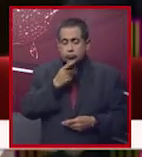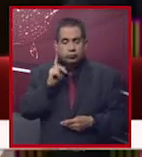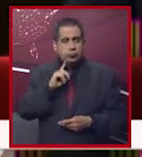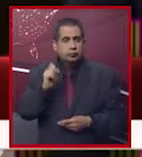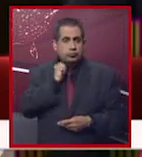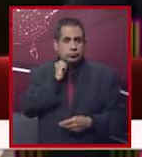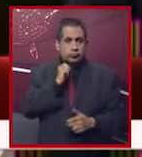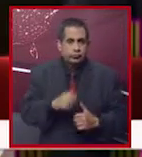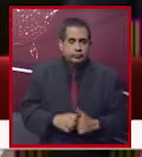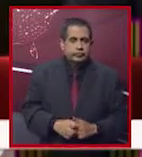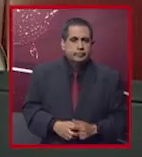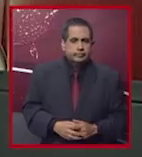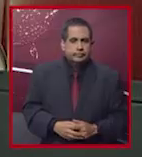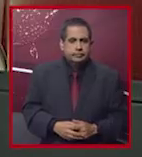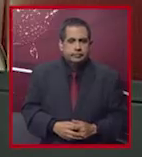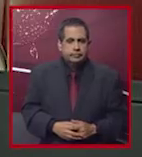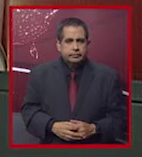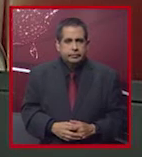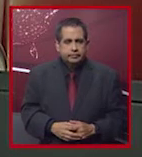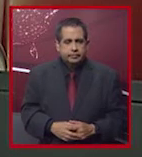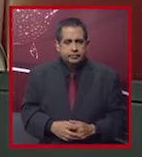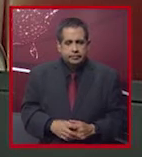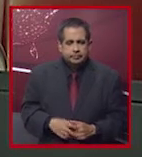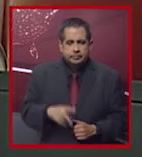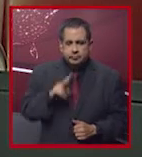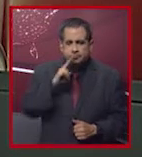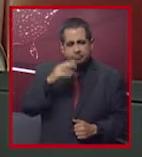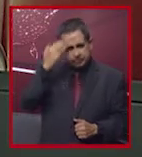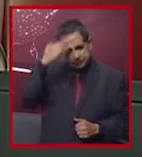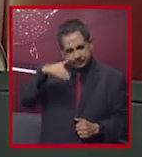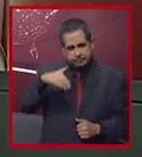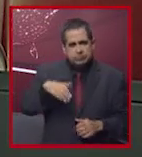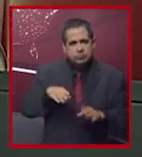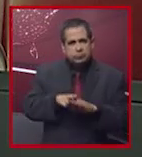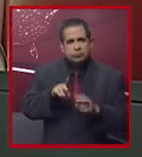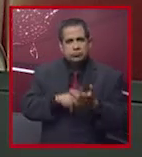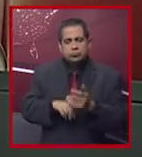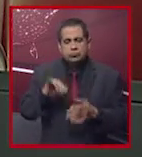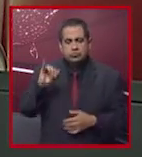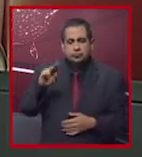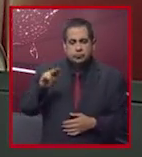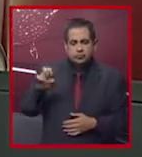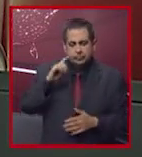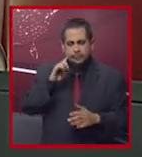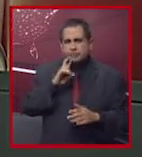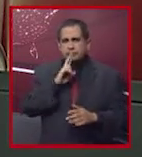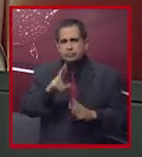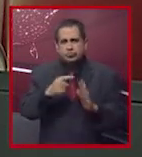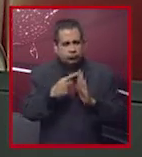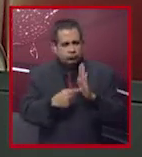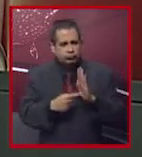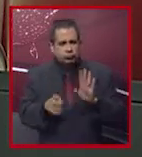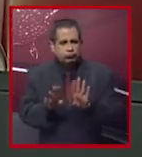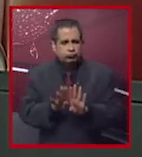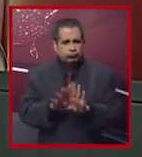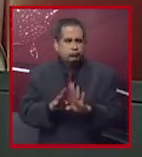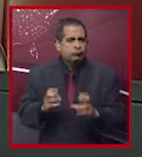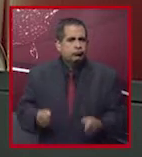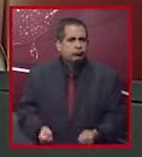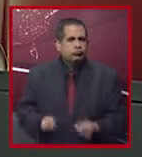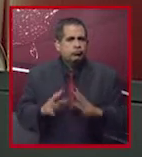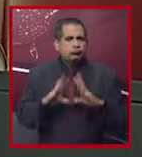senadores. Bueno, vamos a ver a detalle estos resultados que presentó el Instituto Nacional Electoral. Primero, los